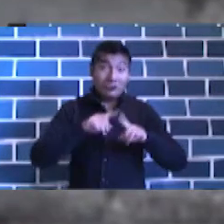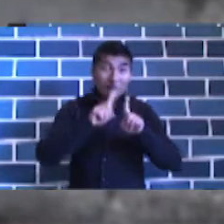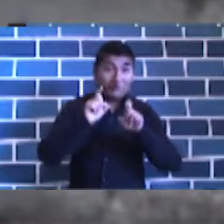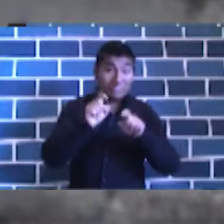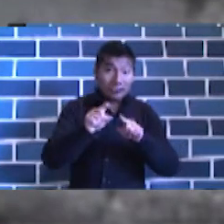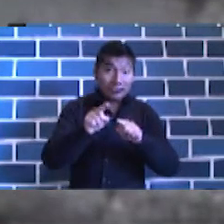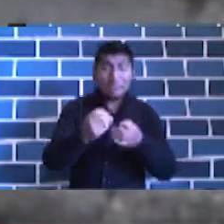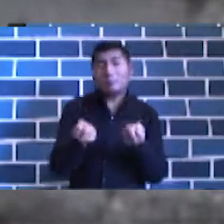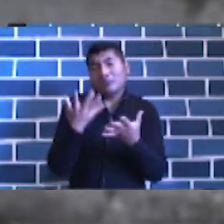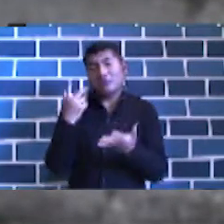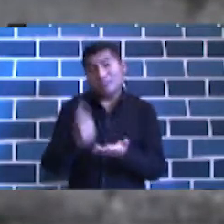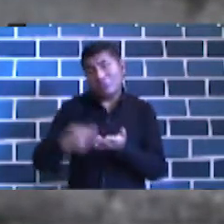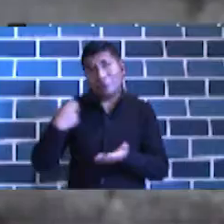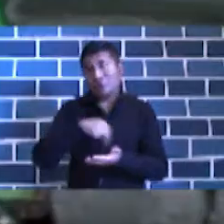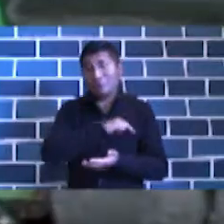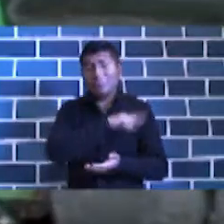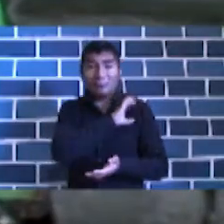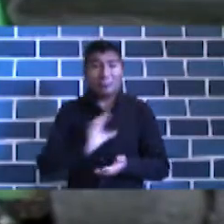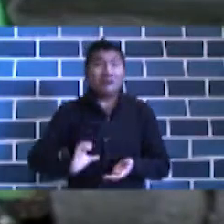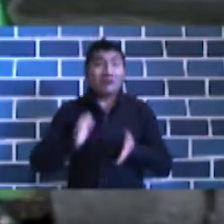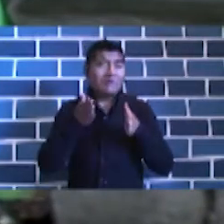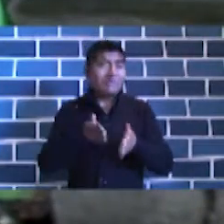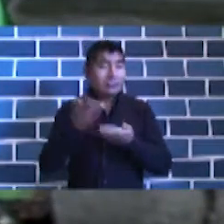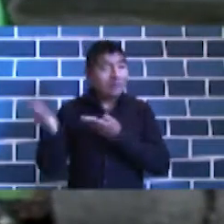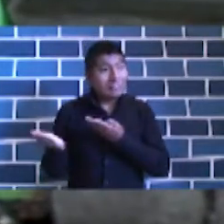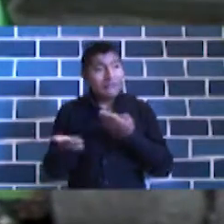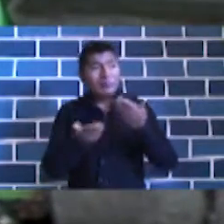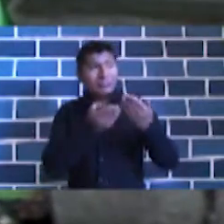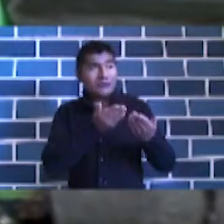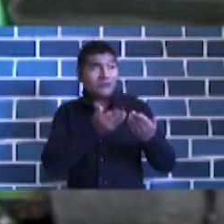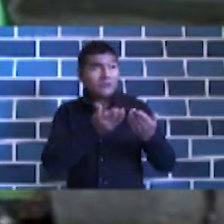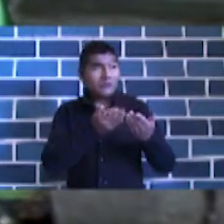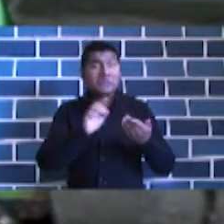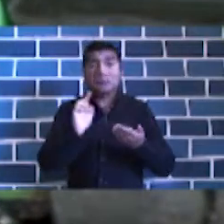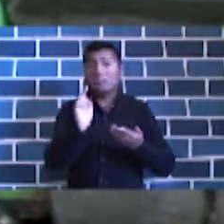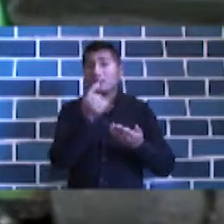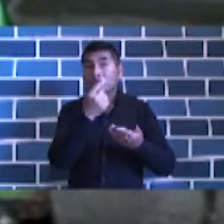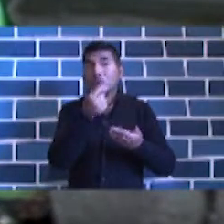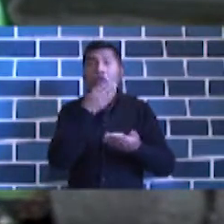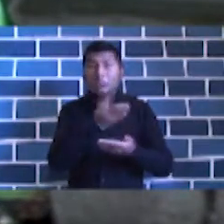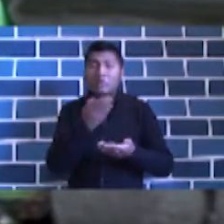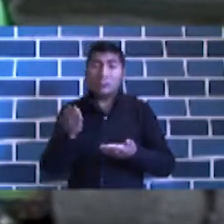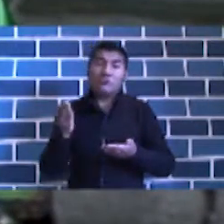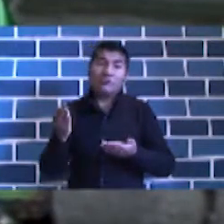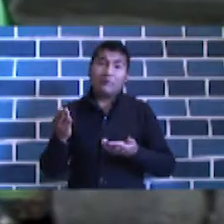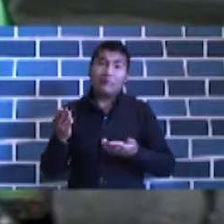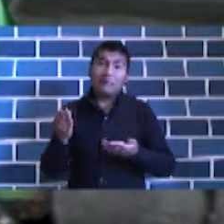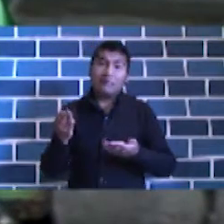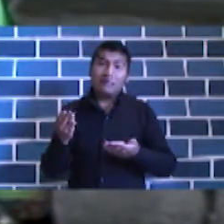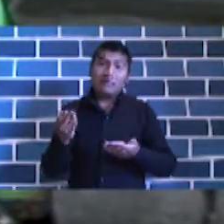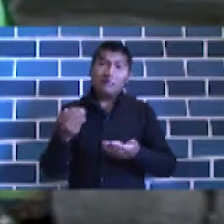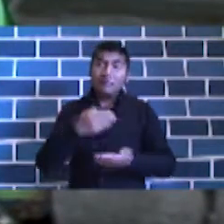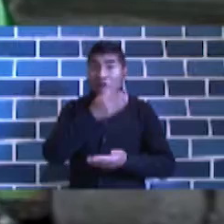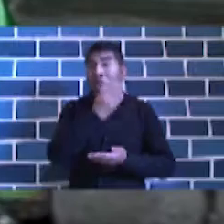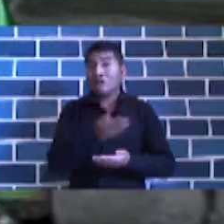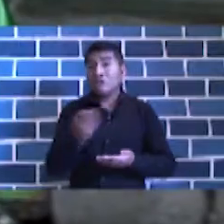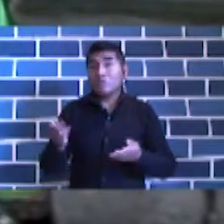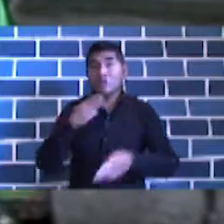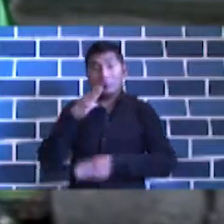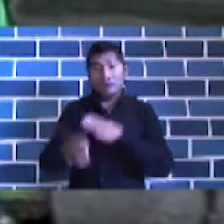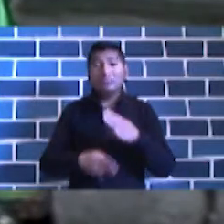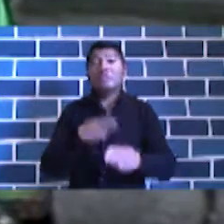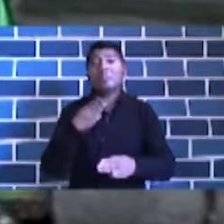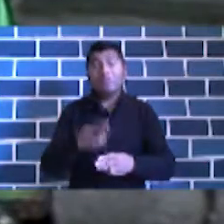muchas veces nosotros los cristianos llevamos simplemente cosas, las cosas del